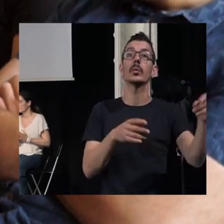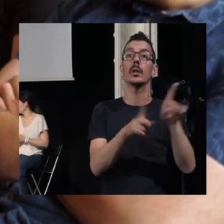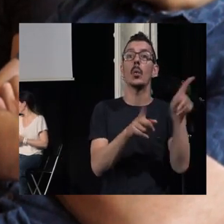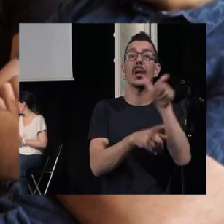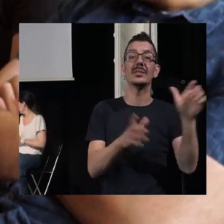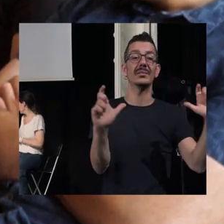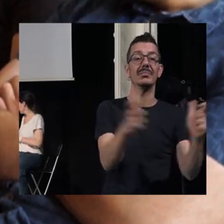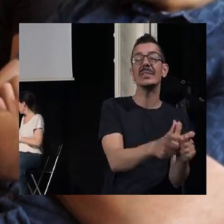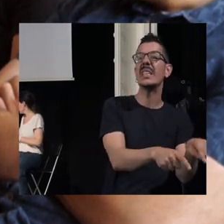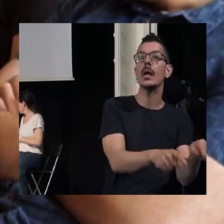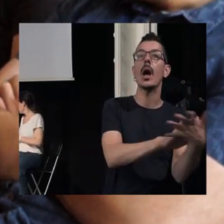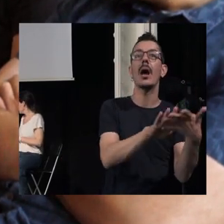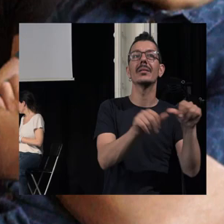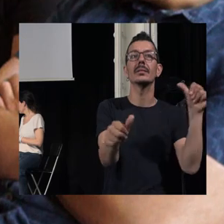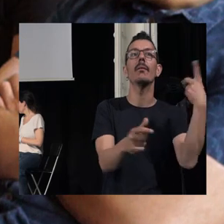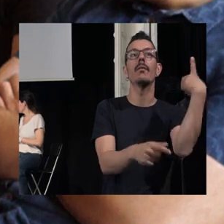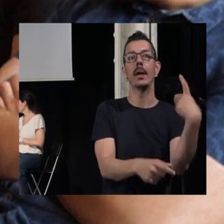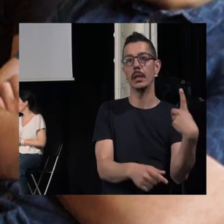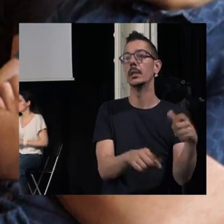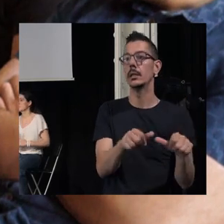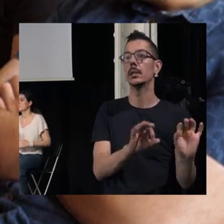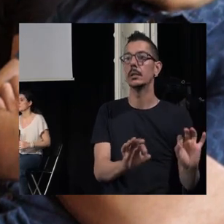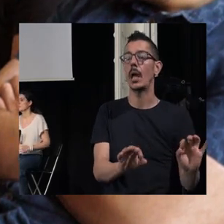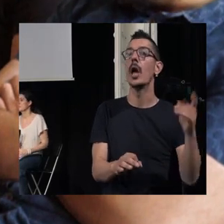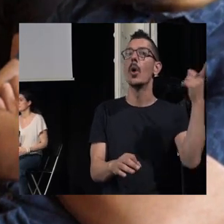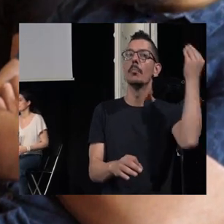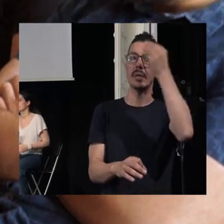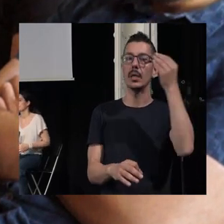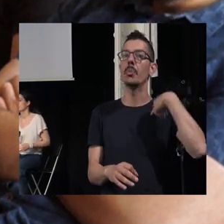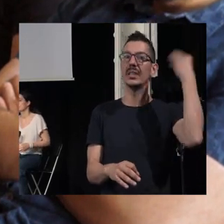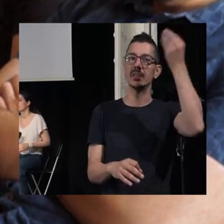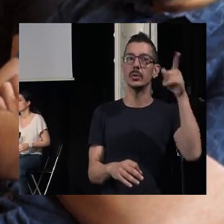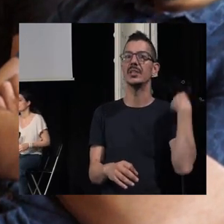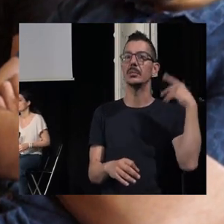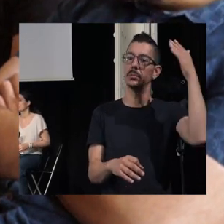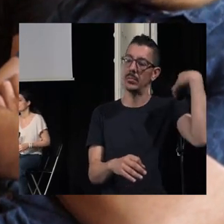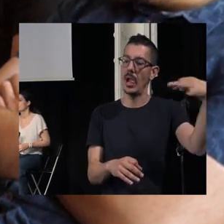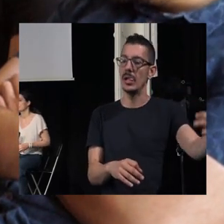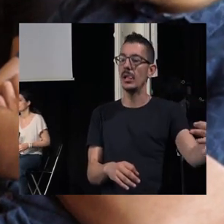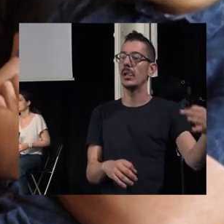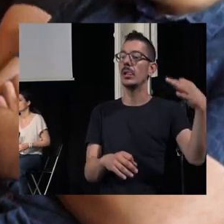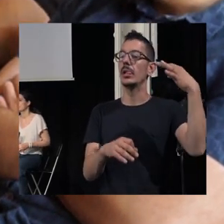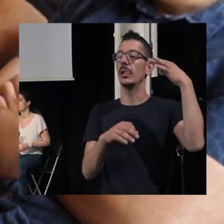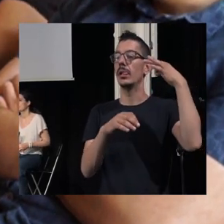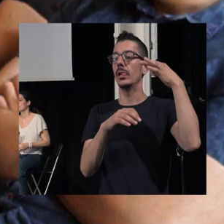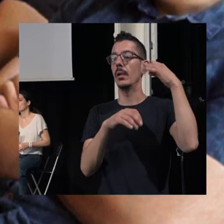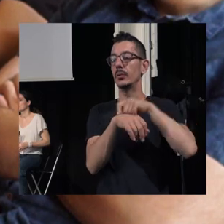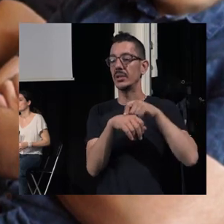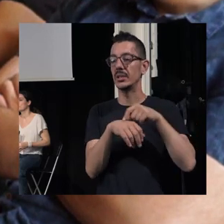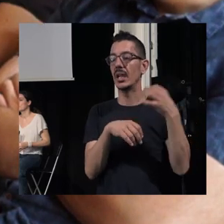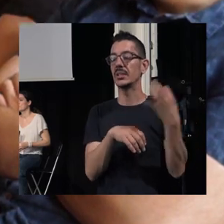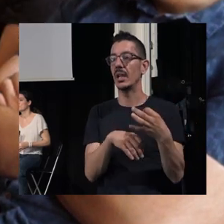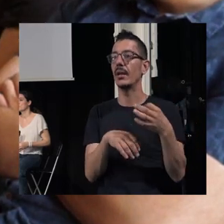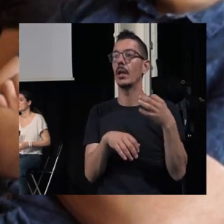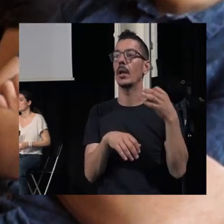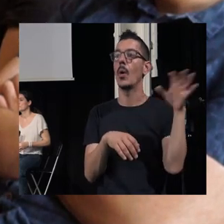densidad. Y creo que es importante que en estos núcleos de menos densidad puedan tener estas políticas.